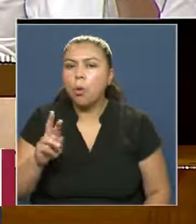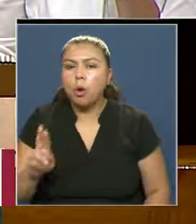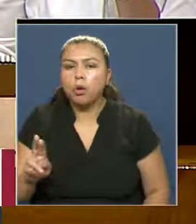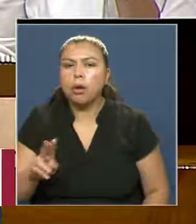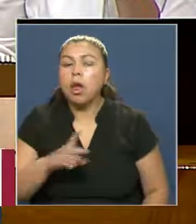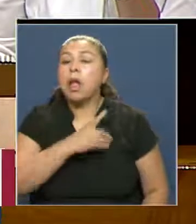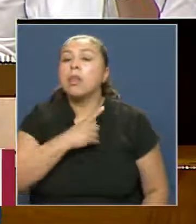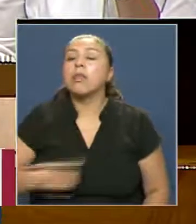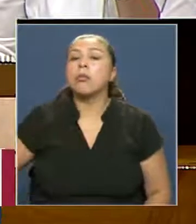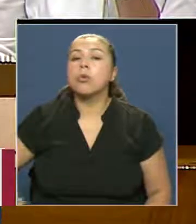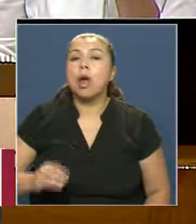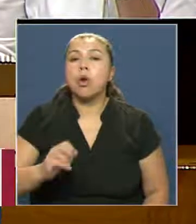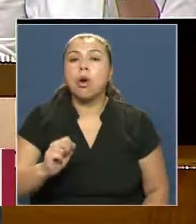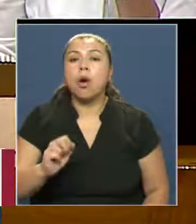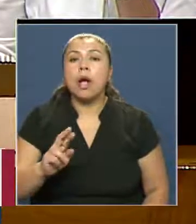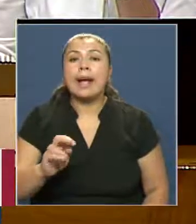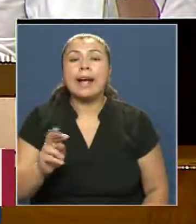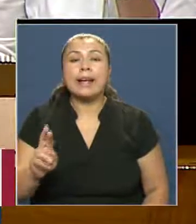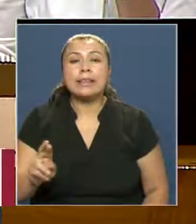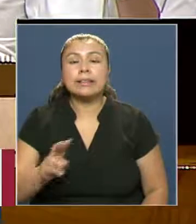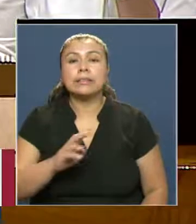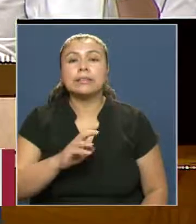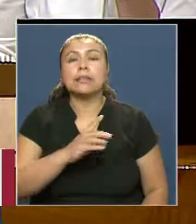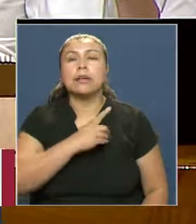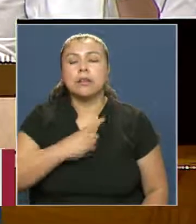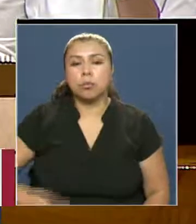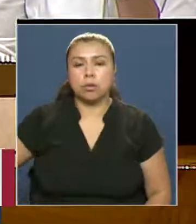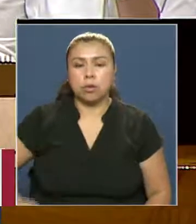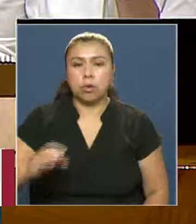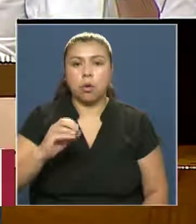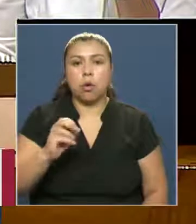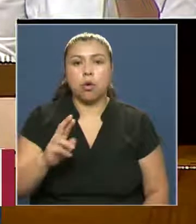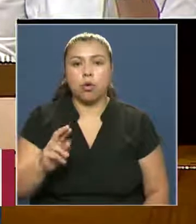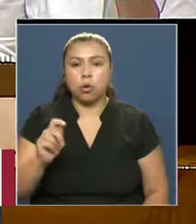quiero decir. Diputado Carter. Cort. Cort. Diputado Cort.